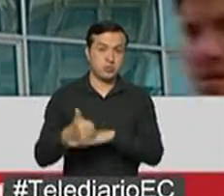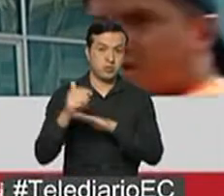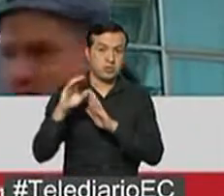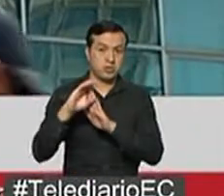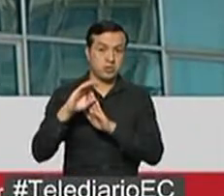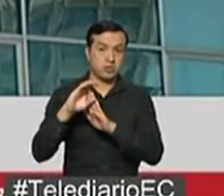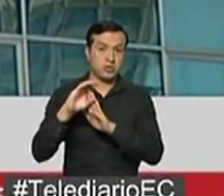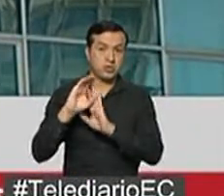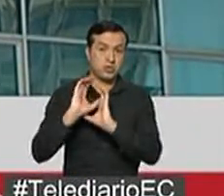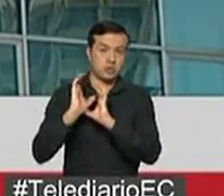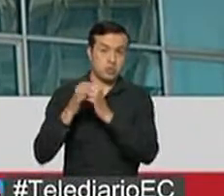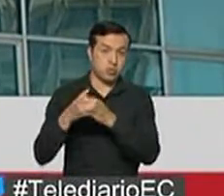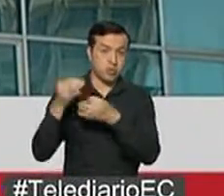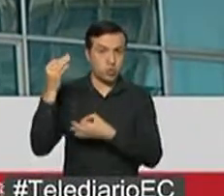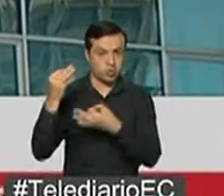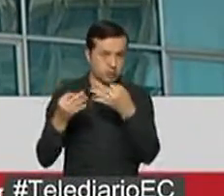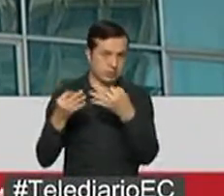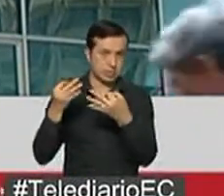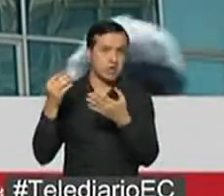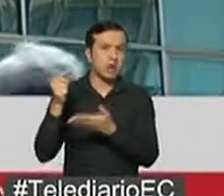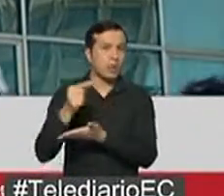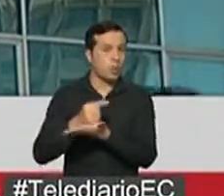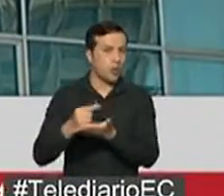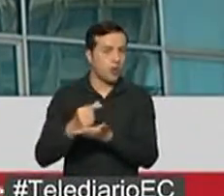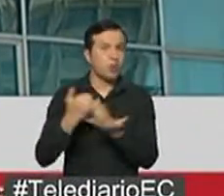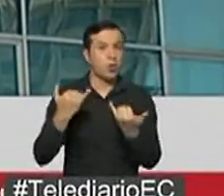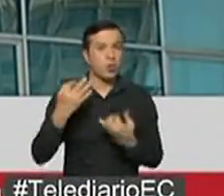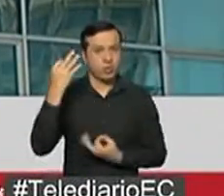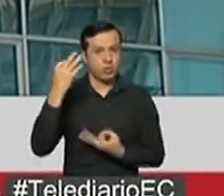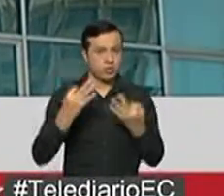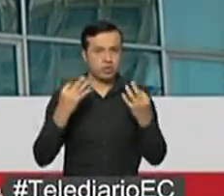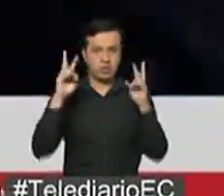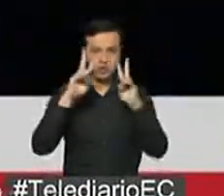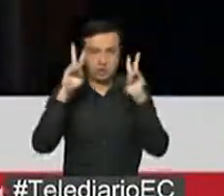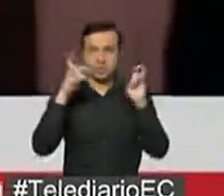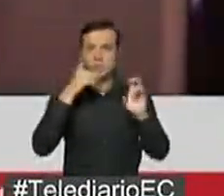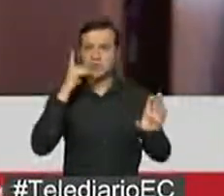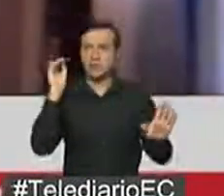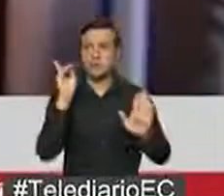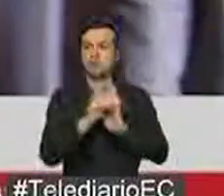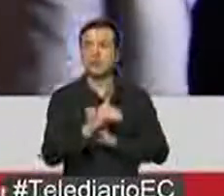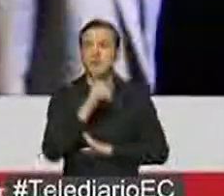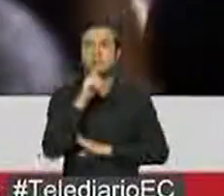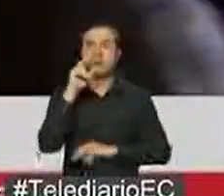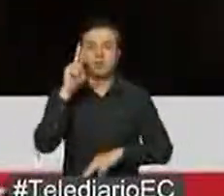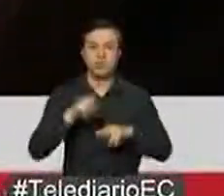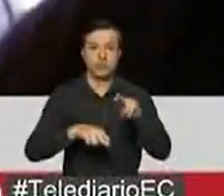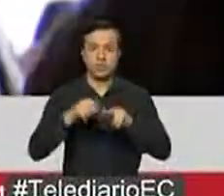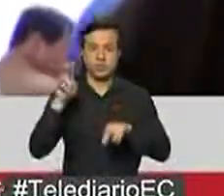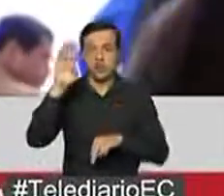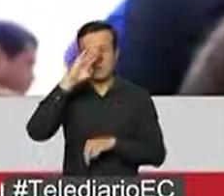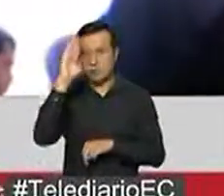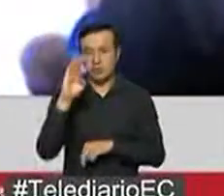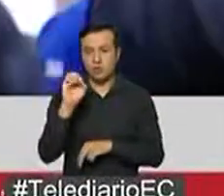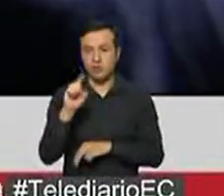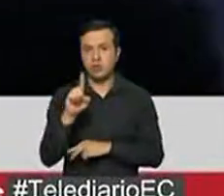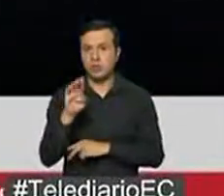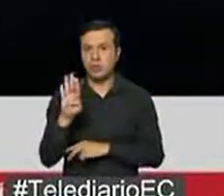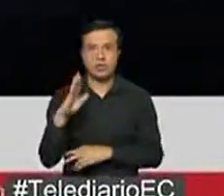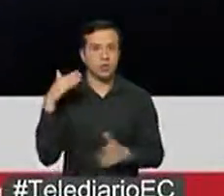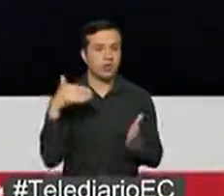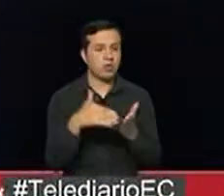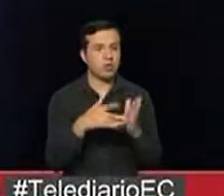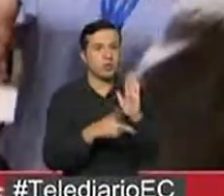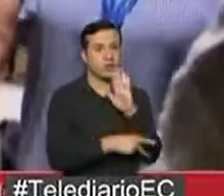del guayas aquí se desarrolla la audiencia de juicio en el caso de la demanda presentada por la constructora brasileña odebrecht contra